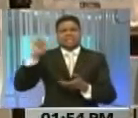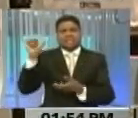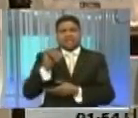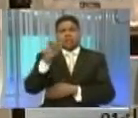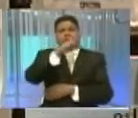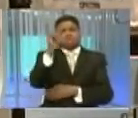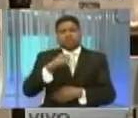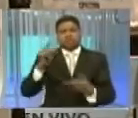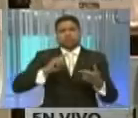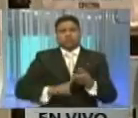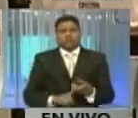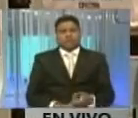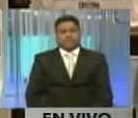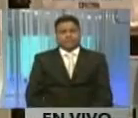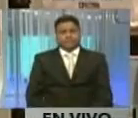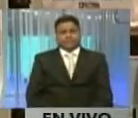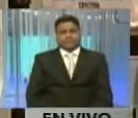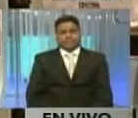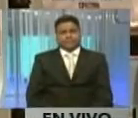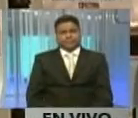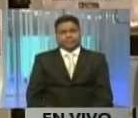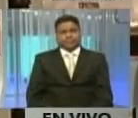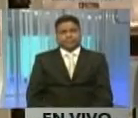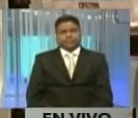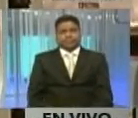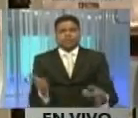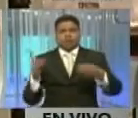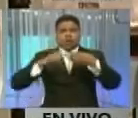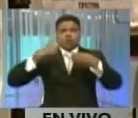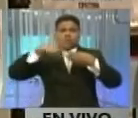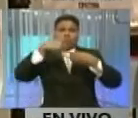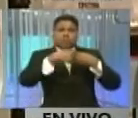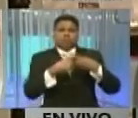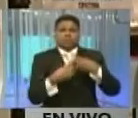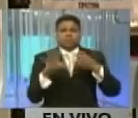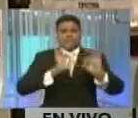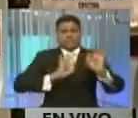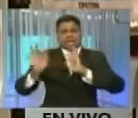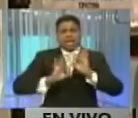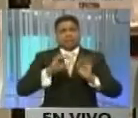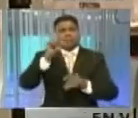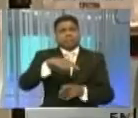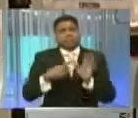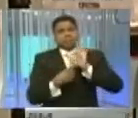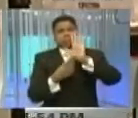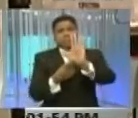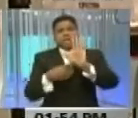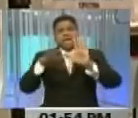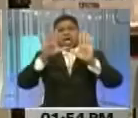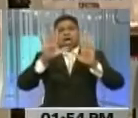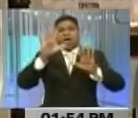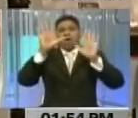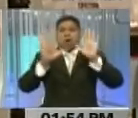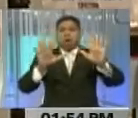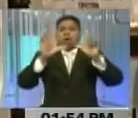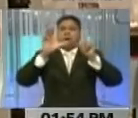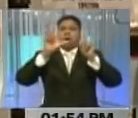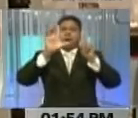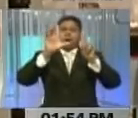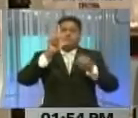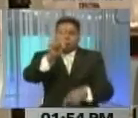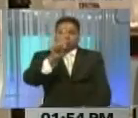Zulia. Y esta incorporación de los teatros, que también visibiliza 11 salas que están